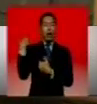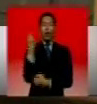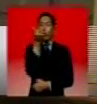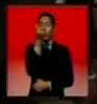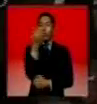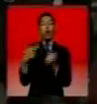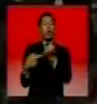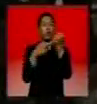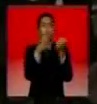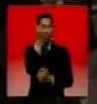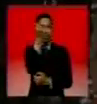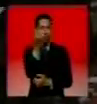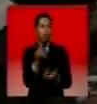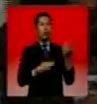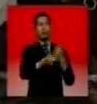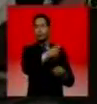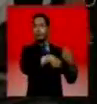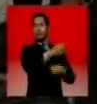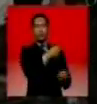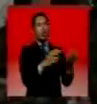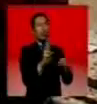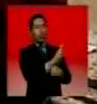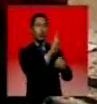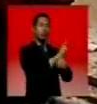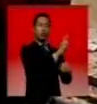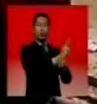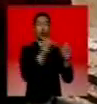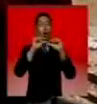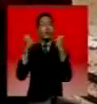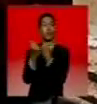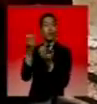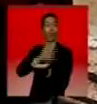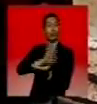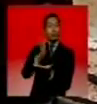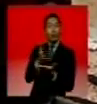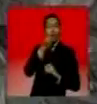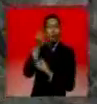económicos y debe reportar los movimientos a la Asamblea Nacional. Silra Traslaviña, Gama Noticias.